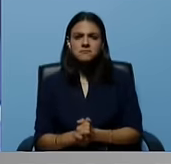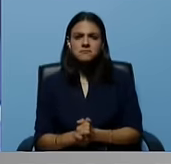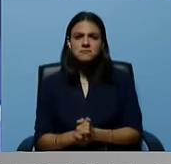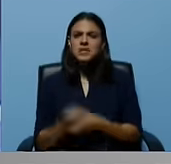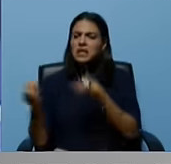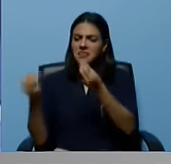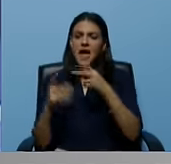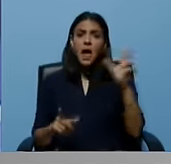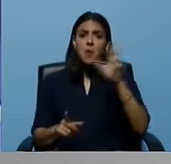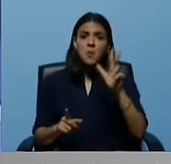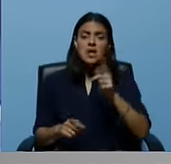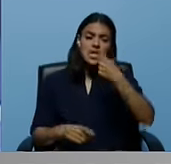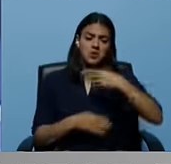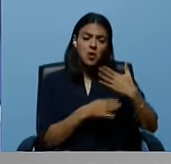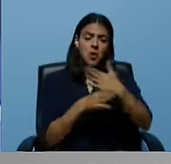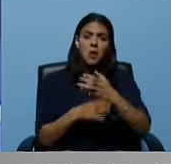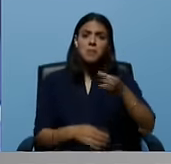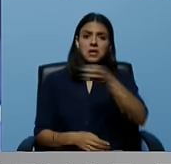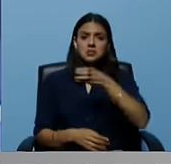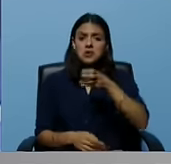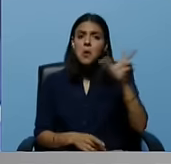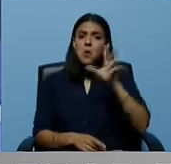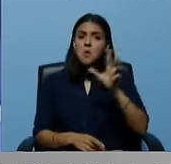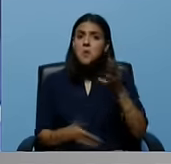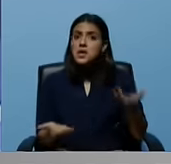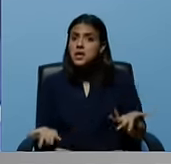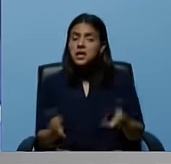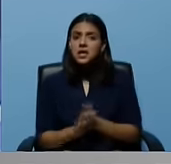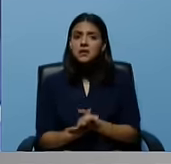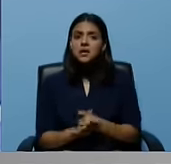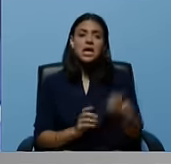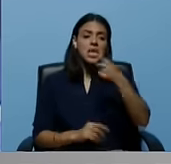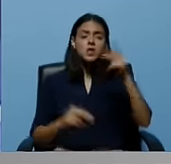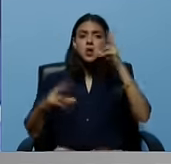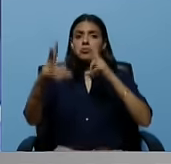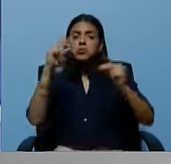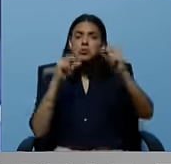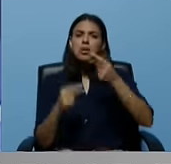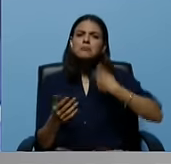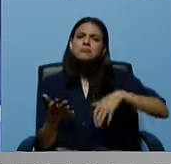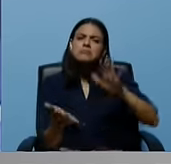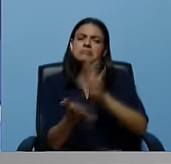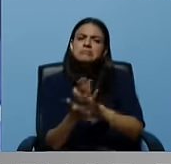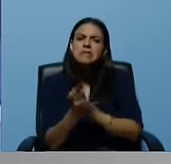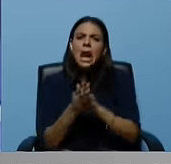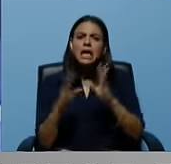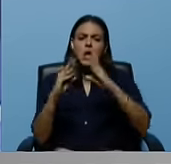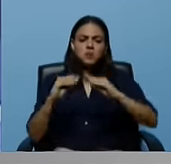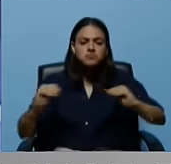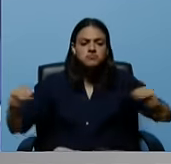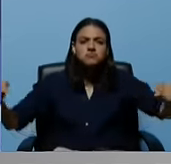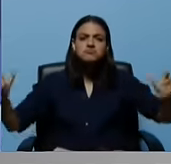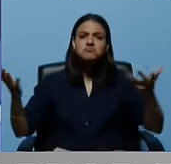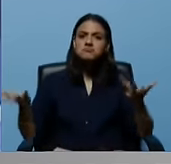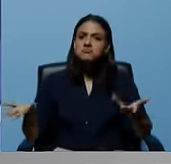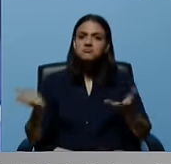algunos whiskies escoceses para que la conversación transcurriera de manera amena.